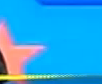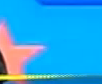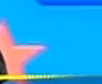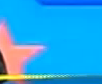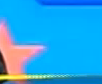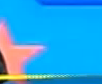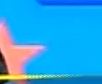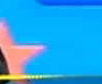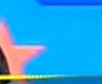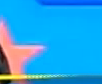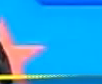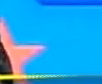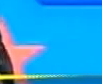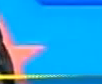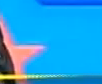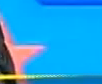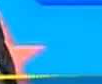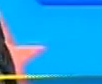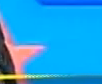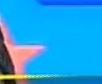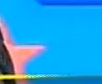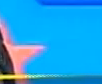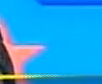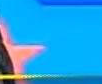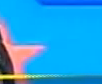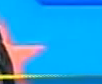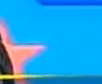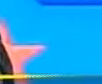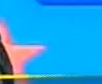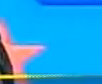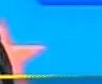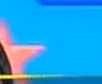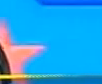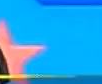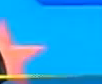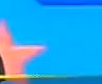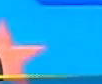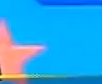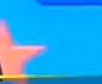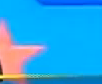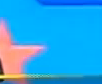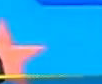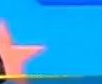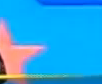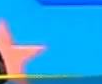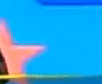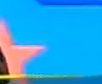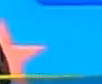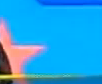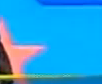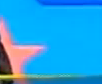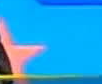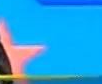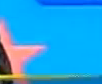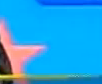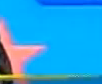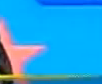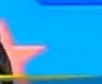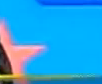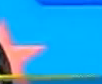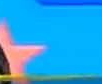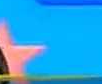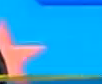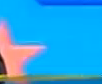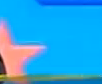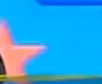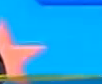doy un abrazo y les deseo la mayor de las suertes en este año legislativo que se inicia el día de mañana, según reza